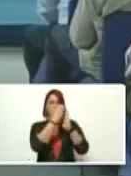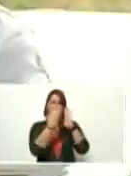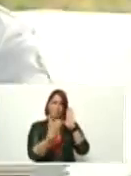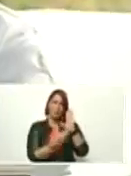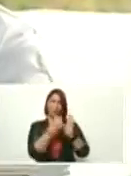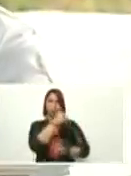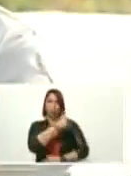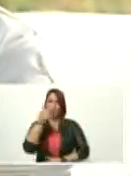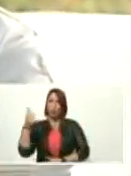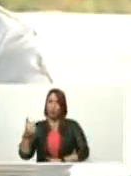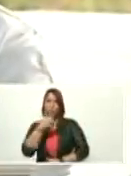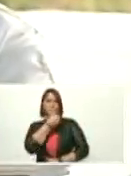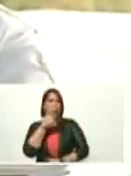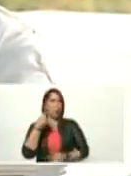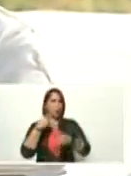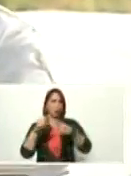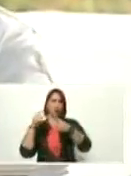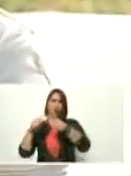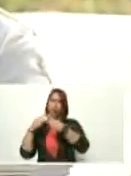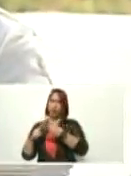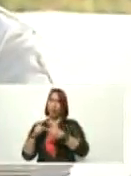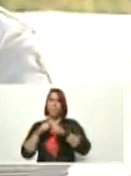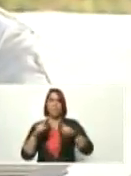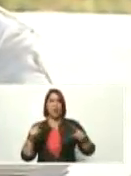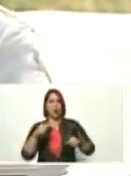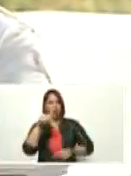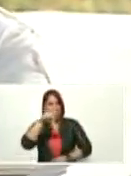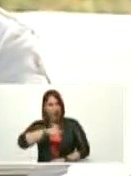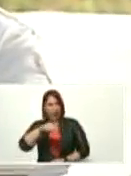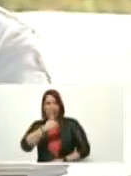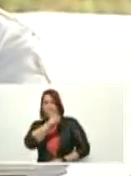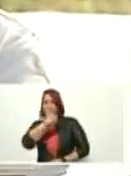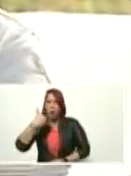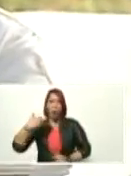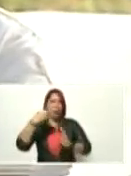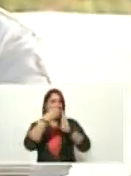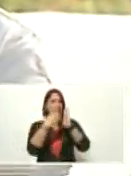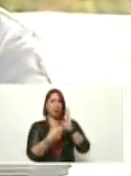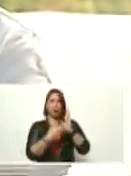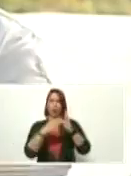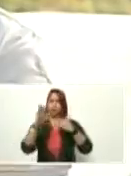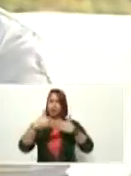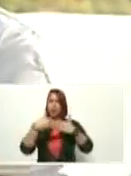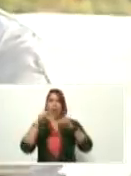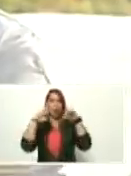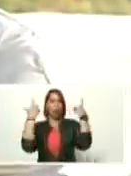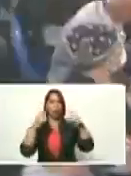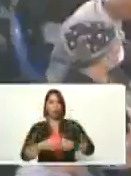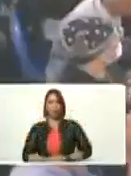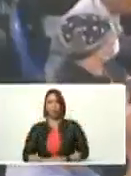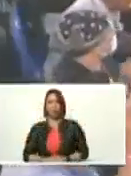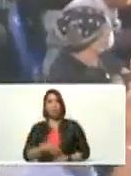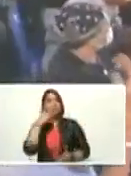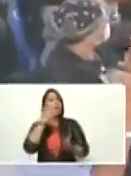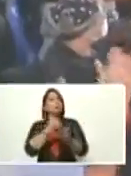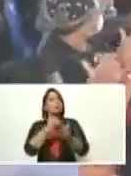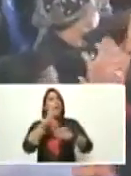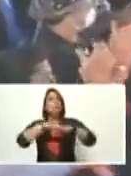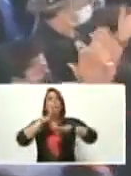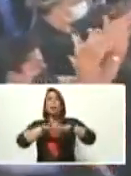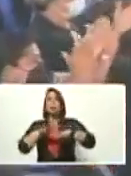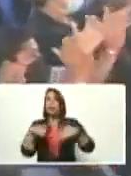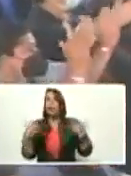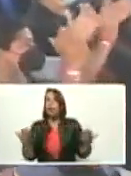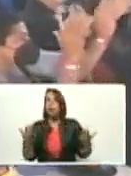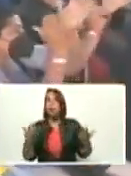cada uno mejor que otro, pero este ha sido el mejor de todo, el capítulo La Guaira. Vamos a ver qué pasa cuando vaya